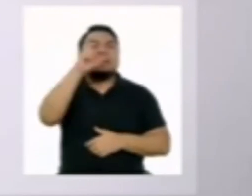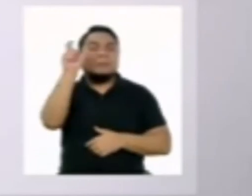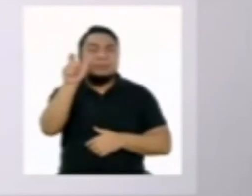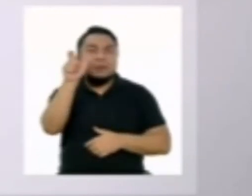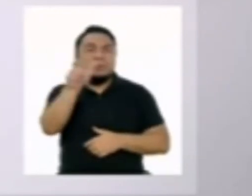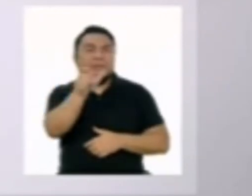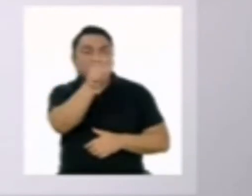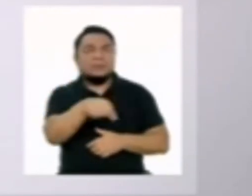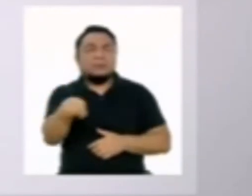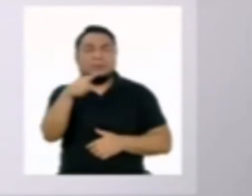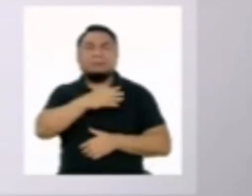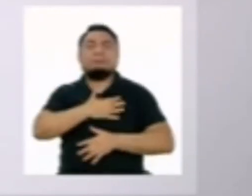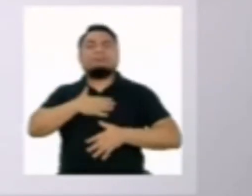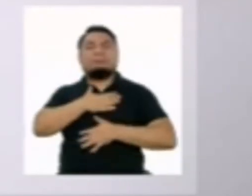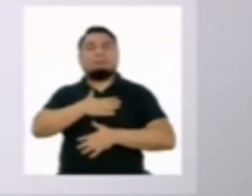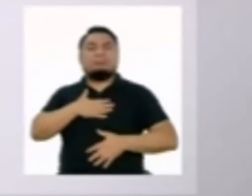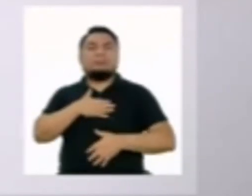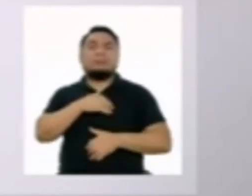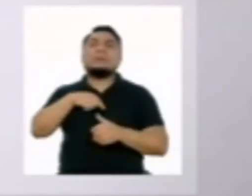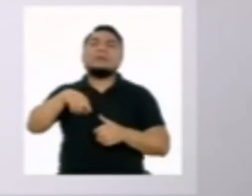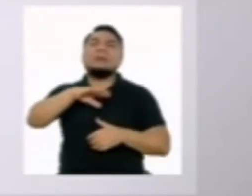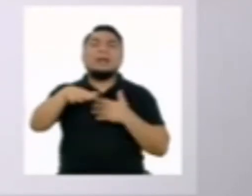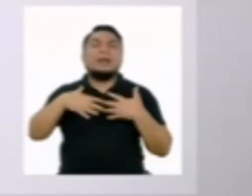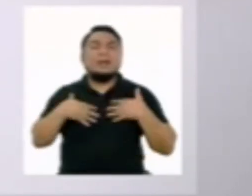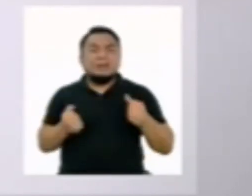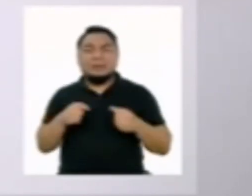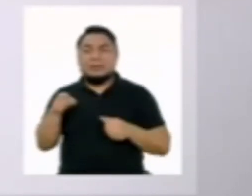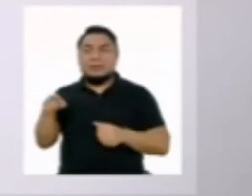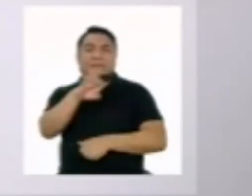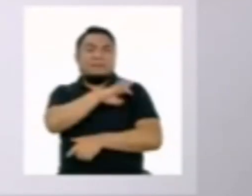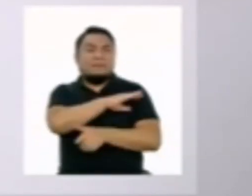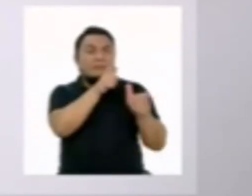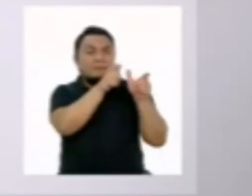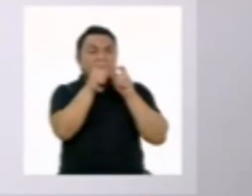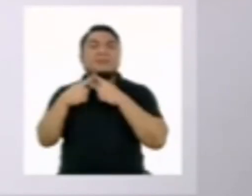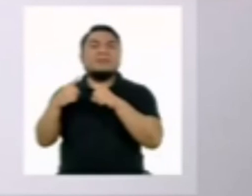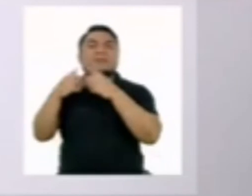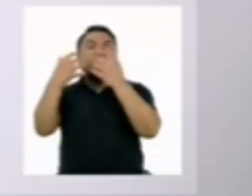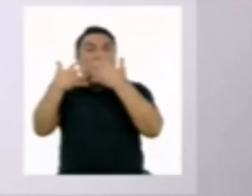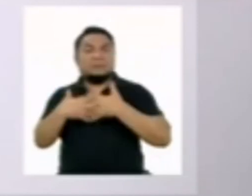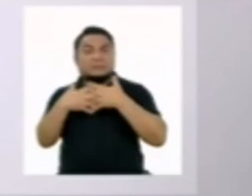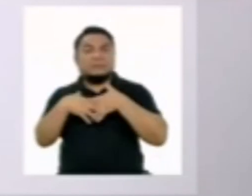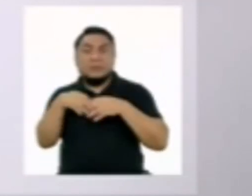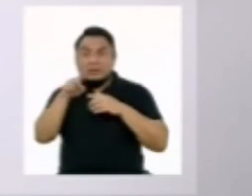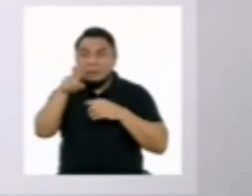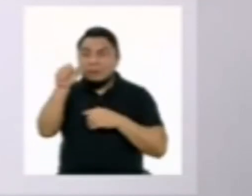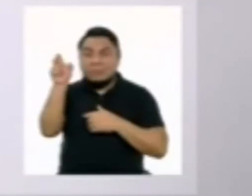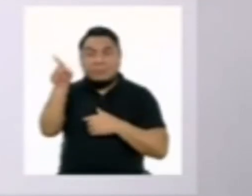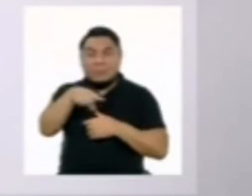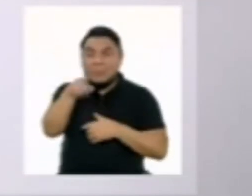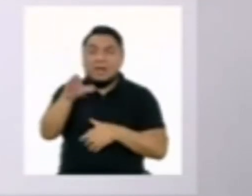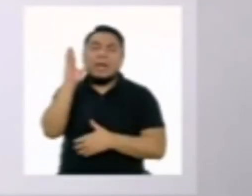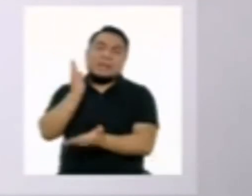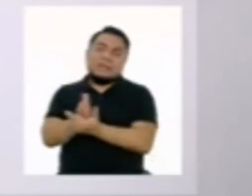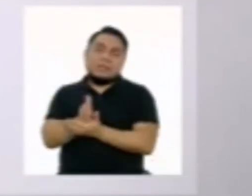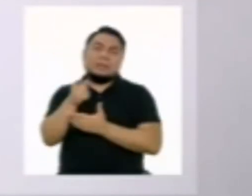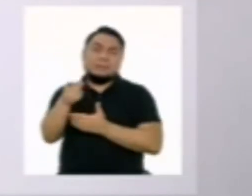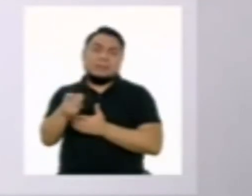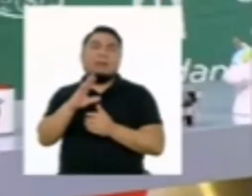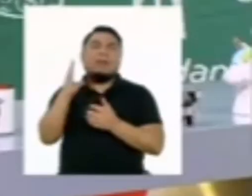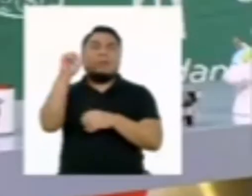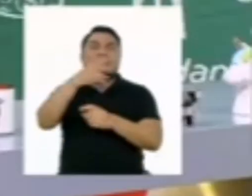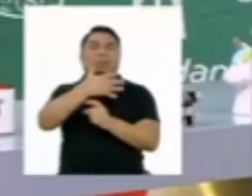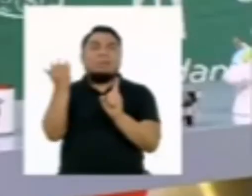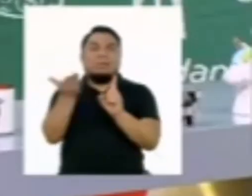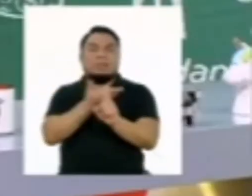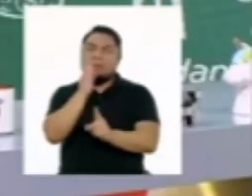personas a gozar de un ambiente sano. Fiscaliza a diversas empresas y las sanciona si deterioran el